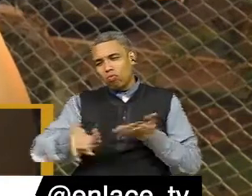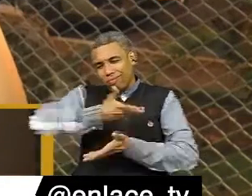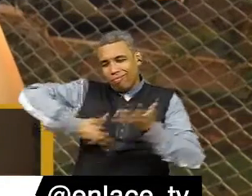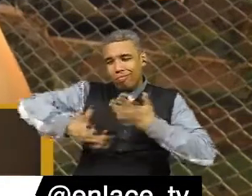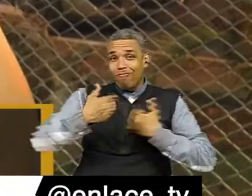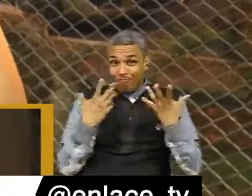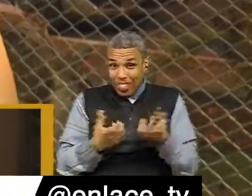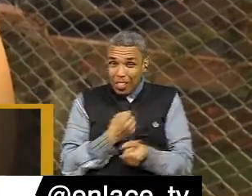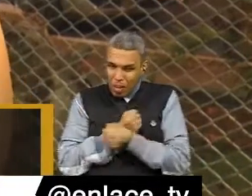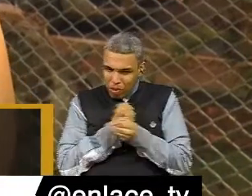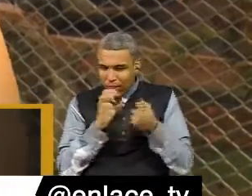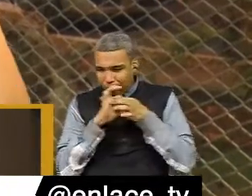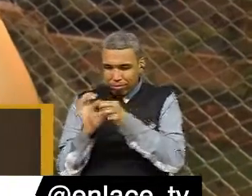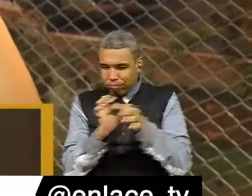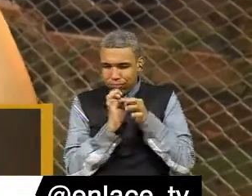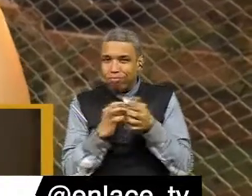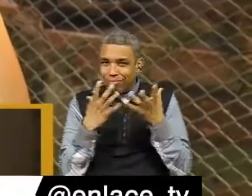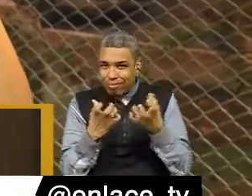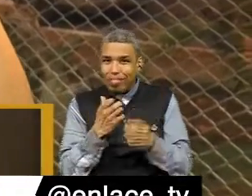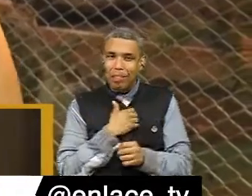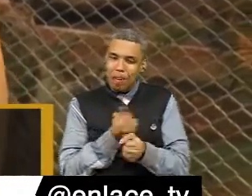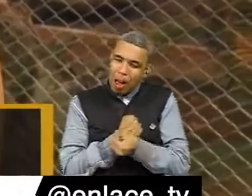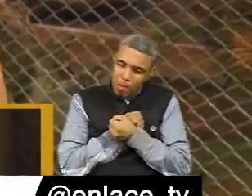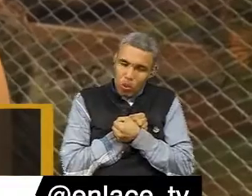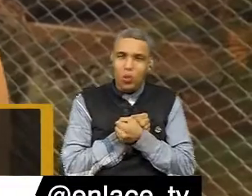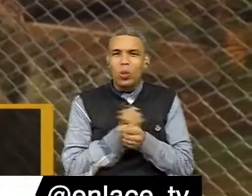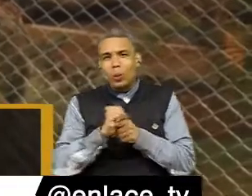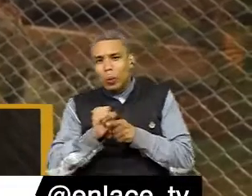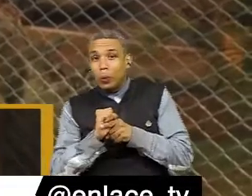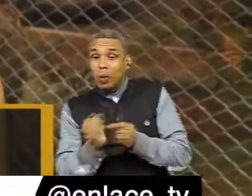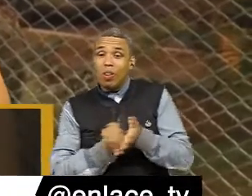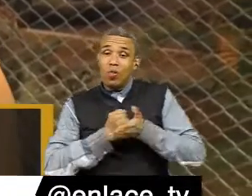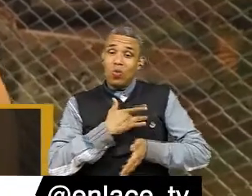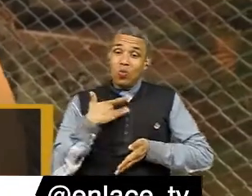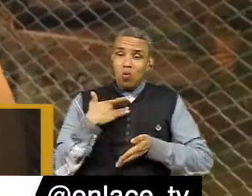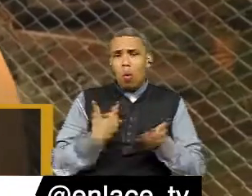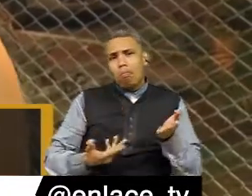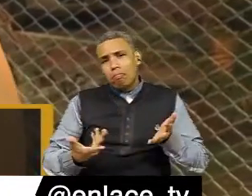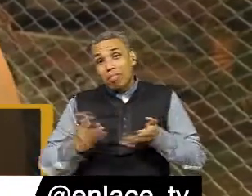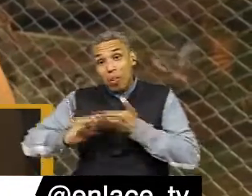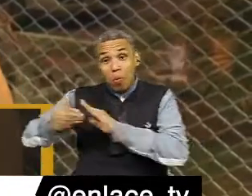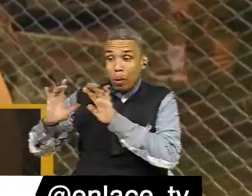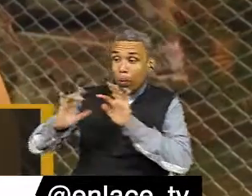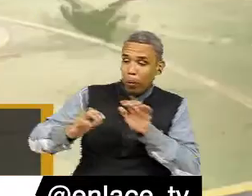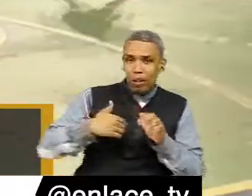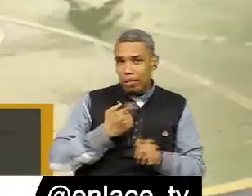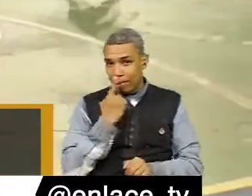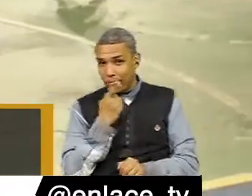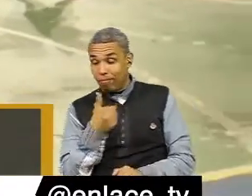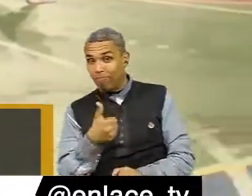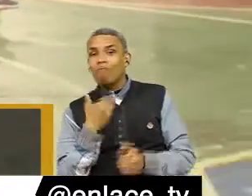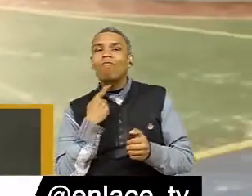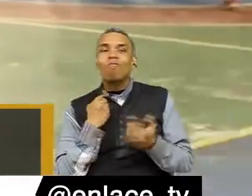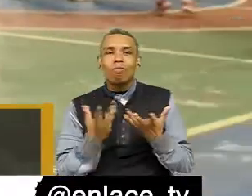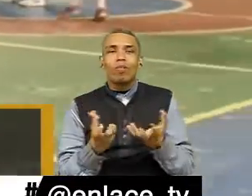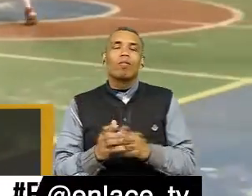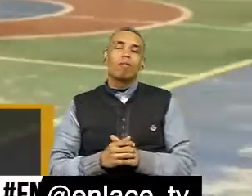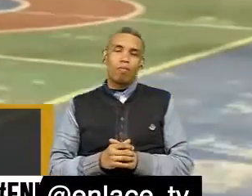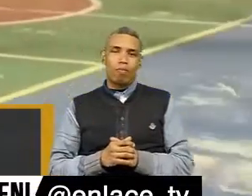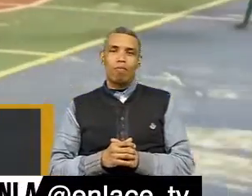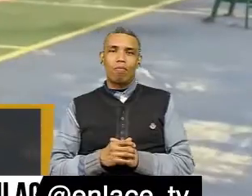quiere, hermandad, amor por el vóley, deporte, salud, recreación, que la gente venga a vernos. Entonces es maravilloso. Desde hace un buen tiempo